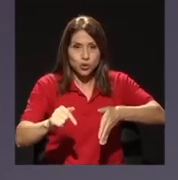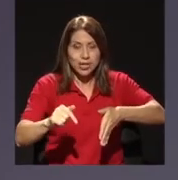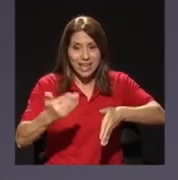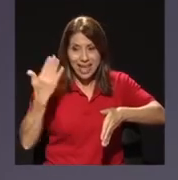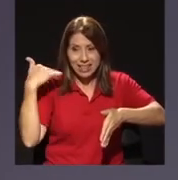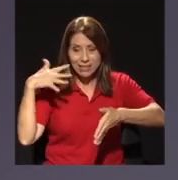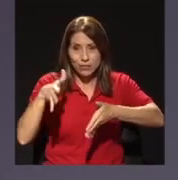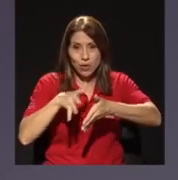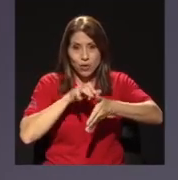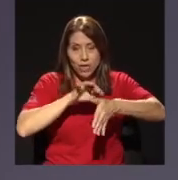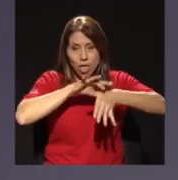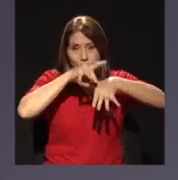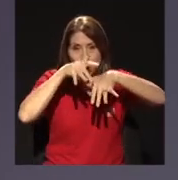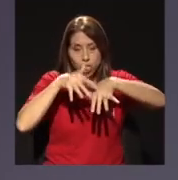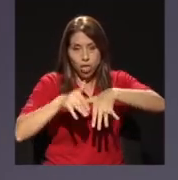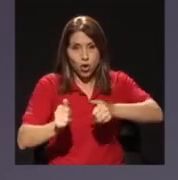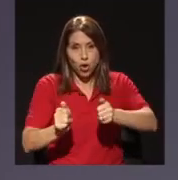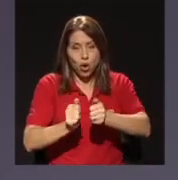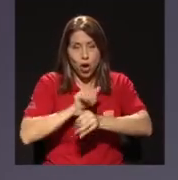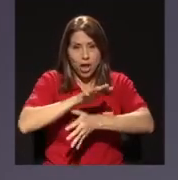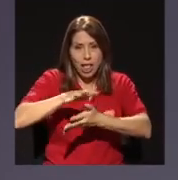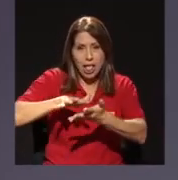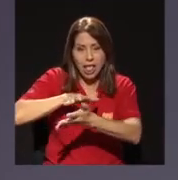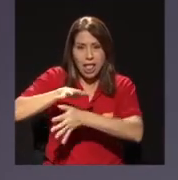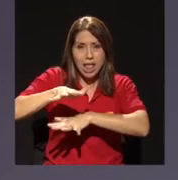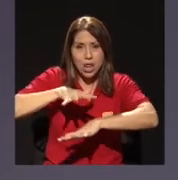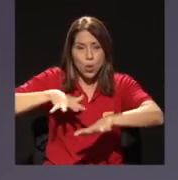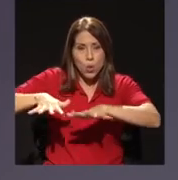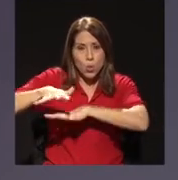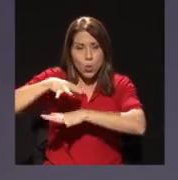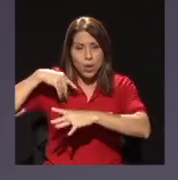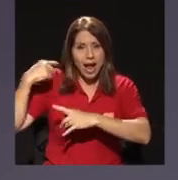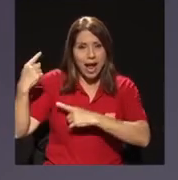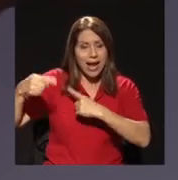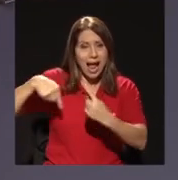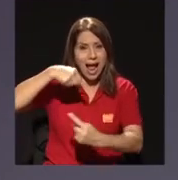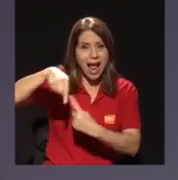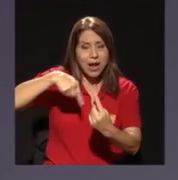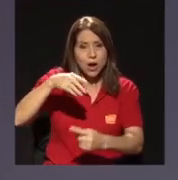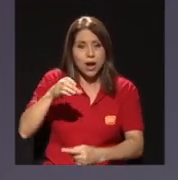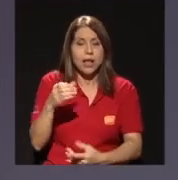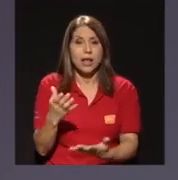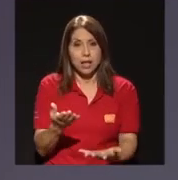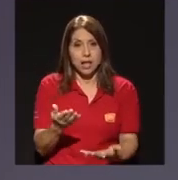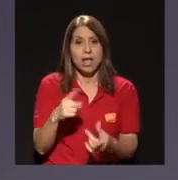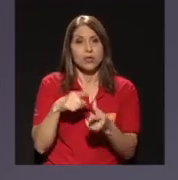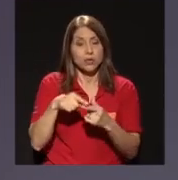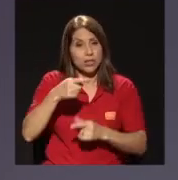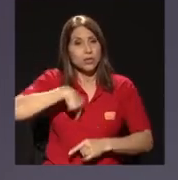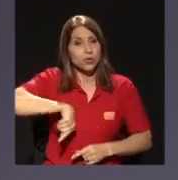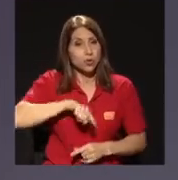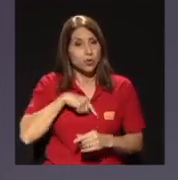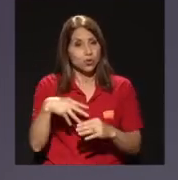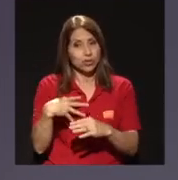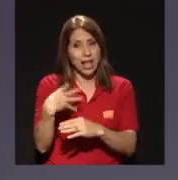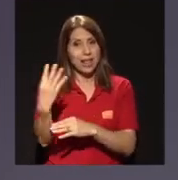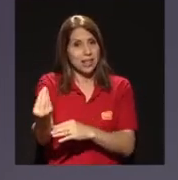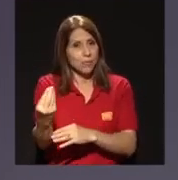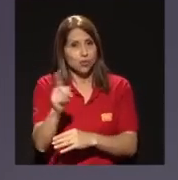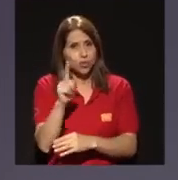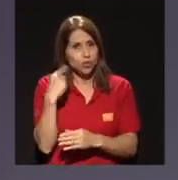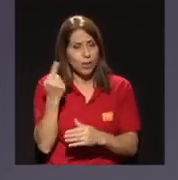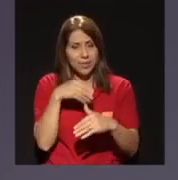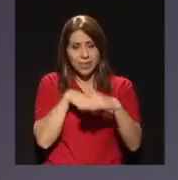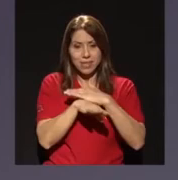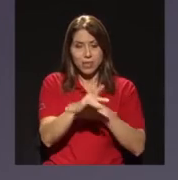dañados, ¿verdad?, con el huracán. Entonces, también queremos decir, entonces salimos, ¿verdad?, no solamente estamos dentro de la provincia, sino